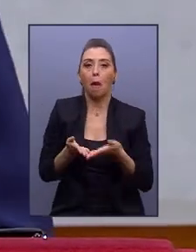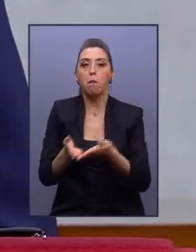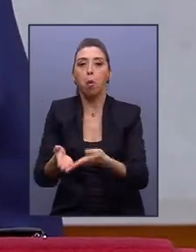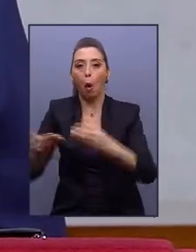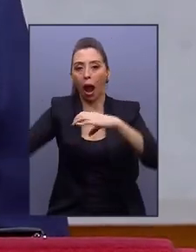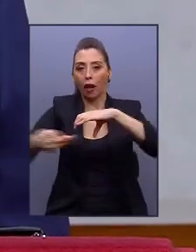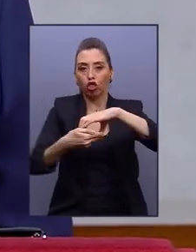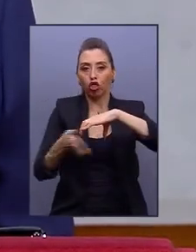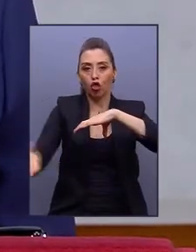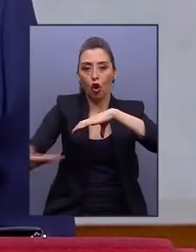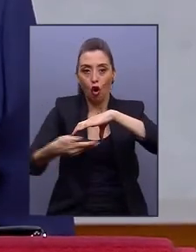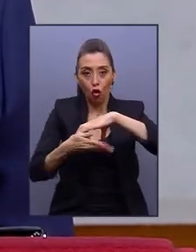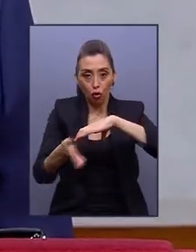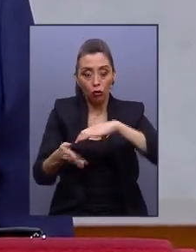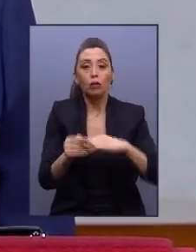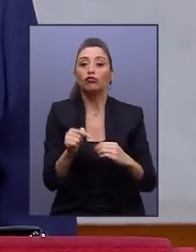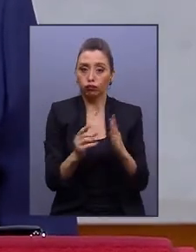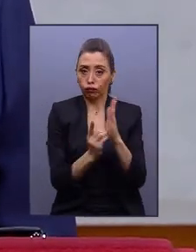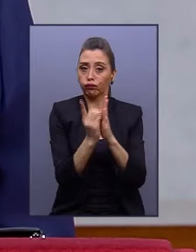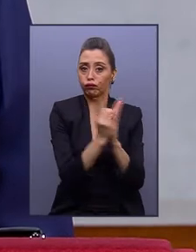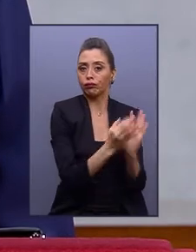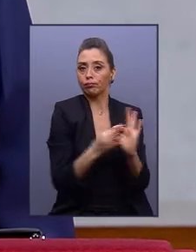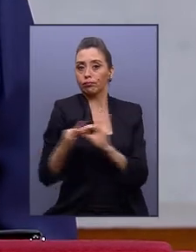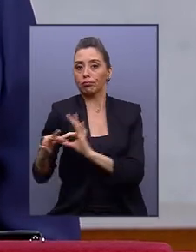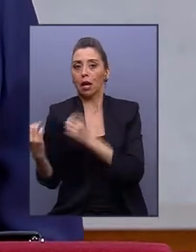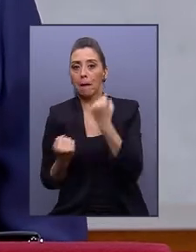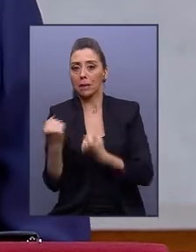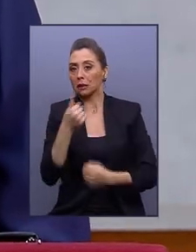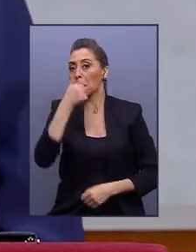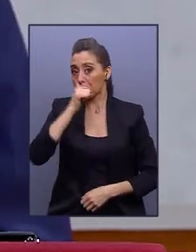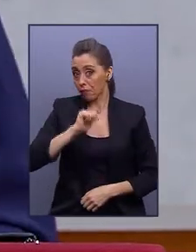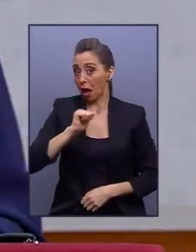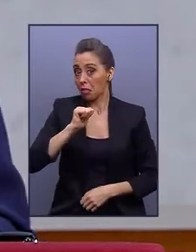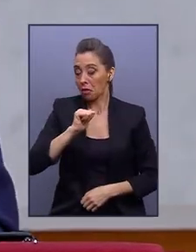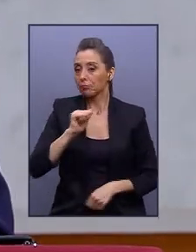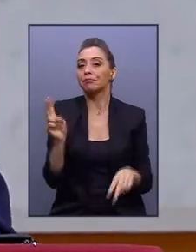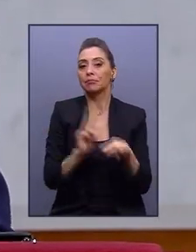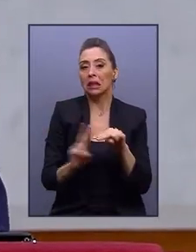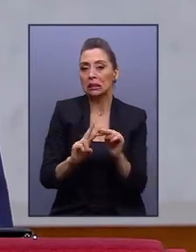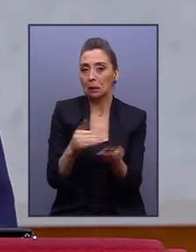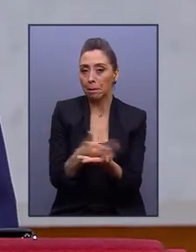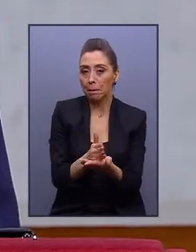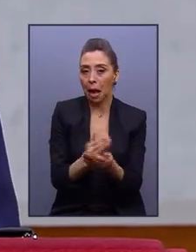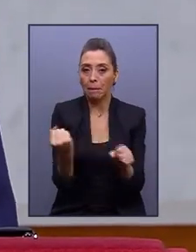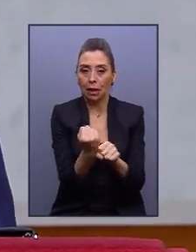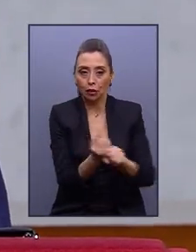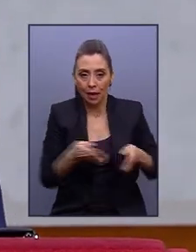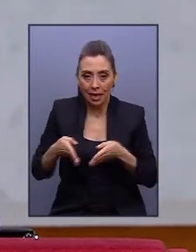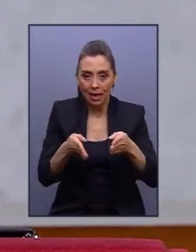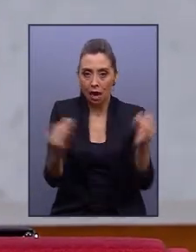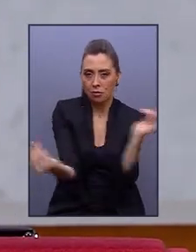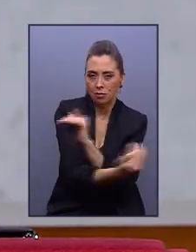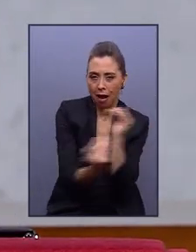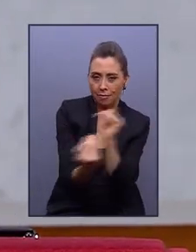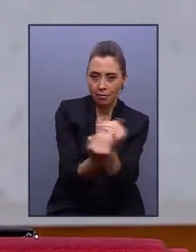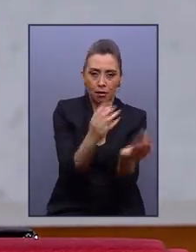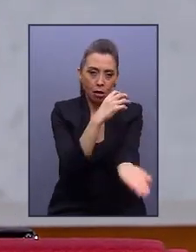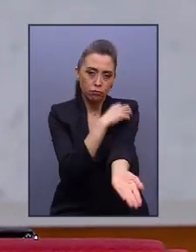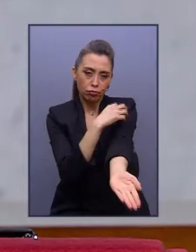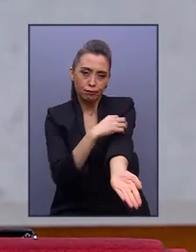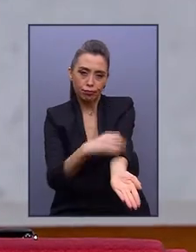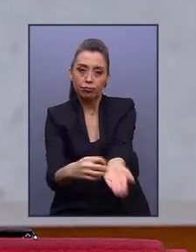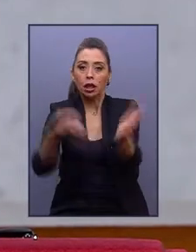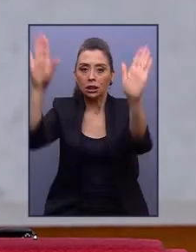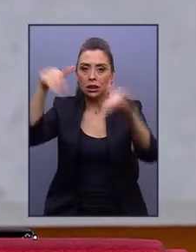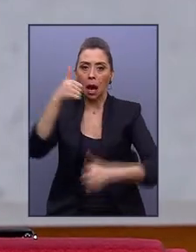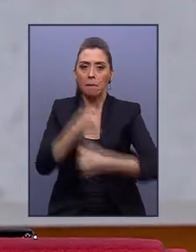Y aquí también hay avances destacados en asociación con el sector privado. Se está desarrollando un plan vial para distintos puntos del país y ya se han